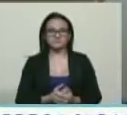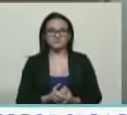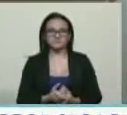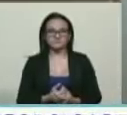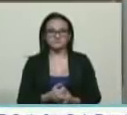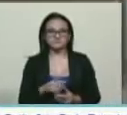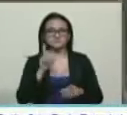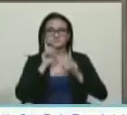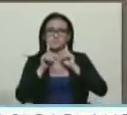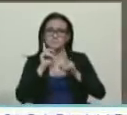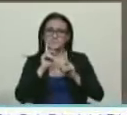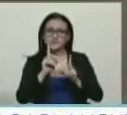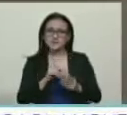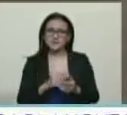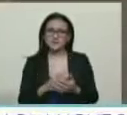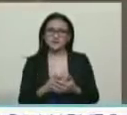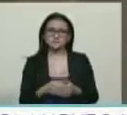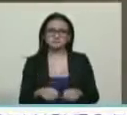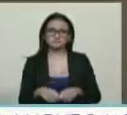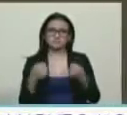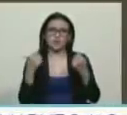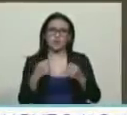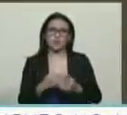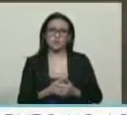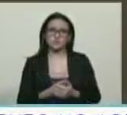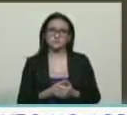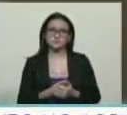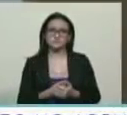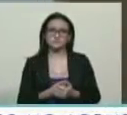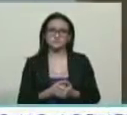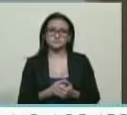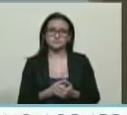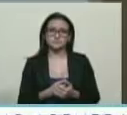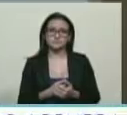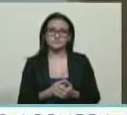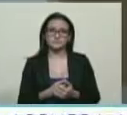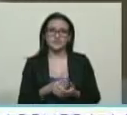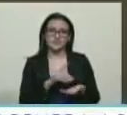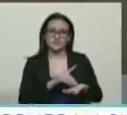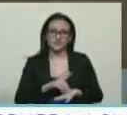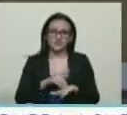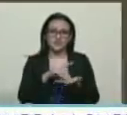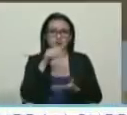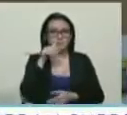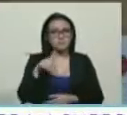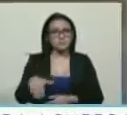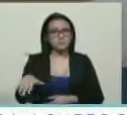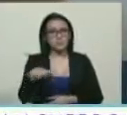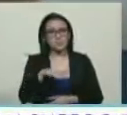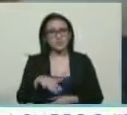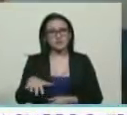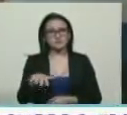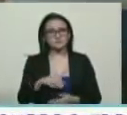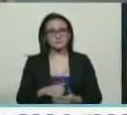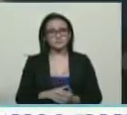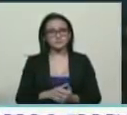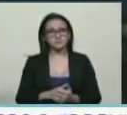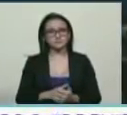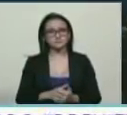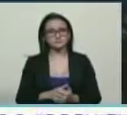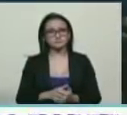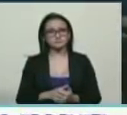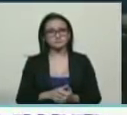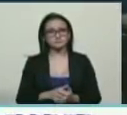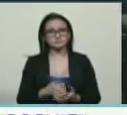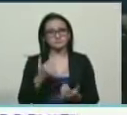Las mentiras chocan con la realidad y con la dignidad de un pueblo que has despertado con